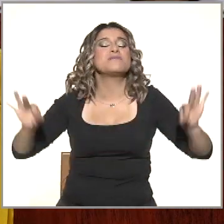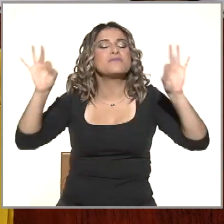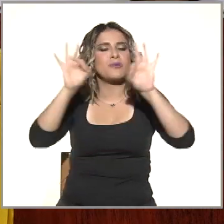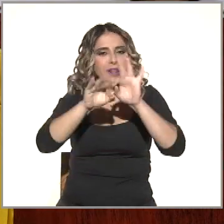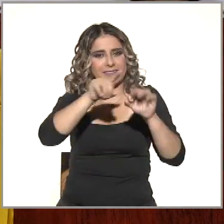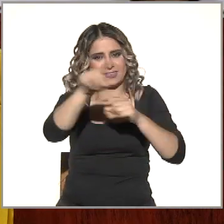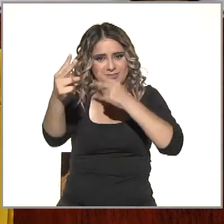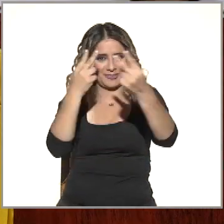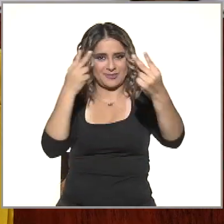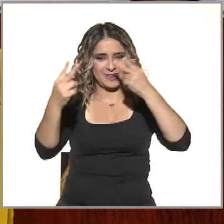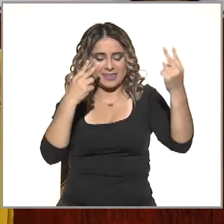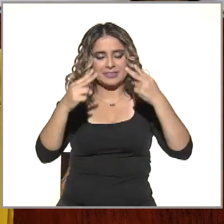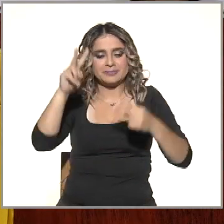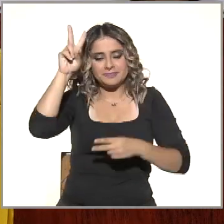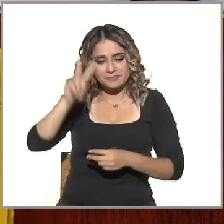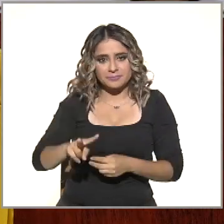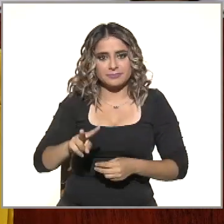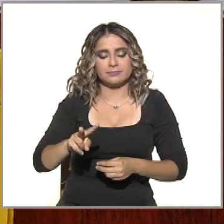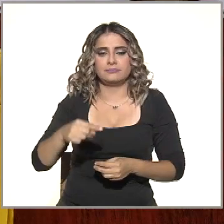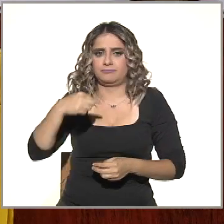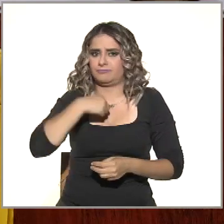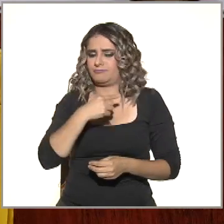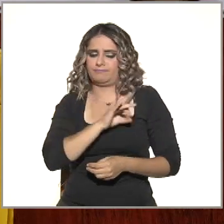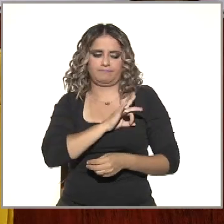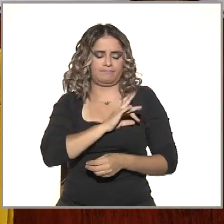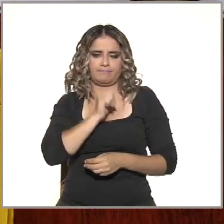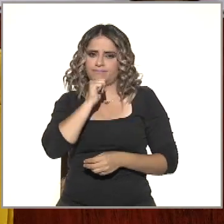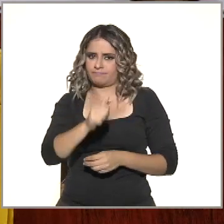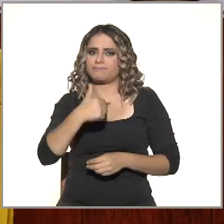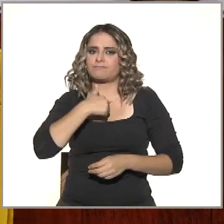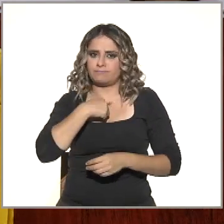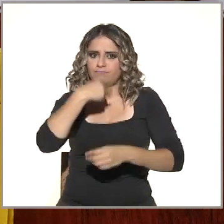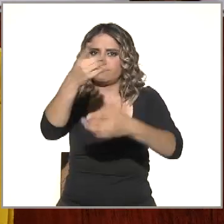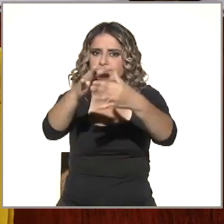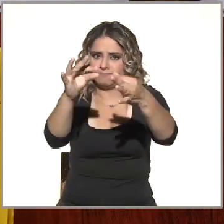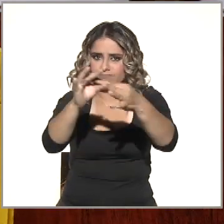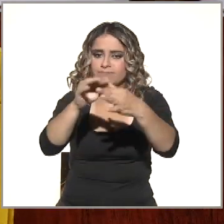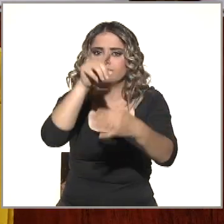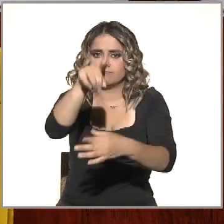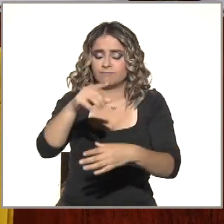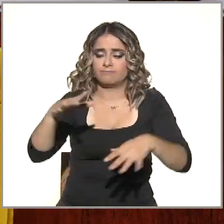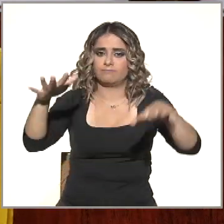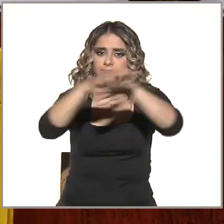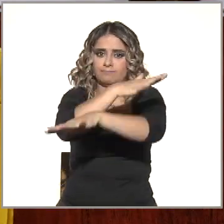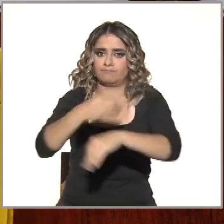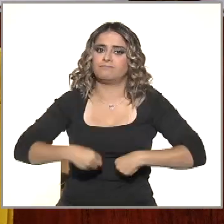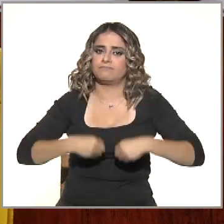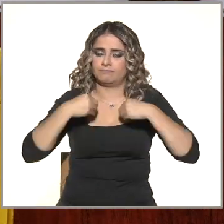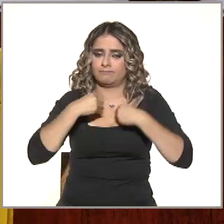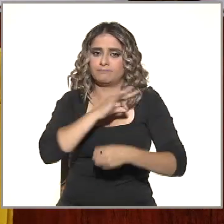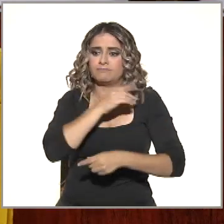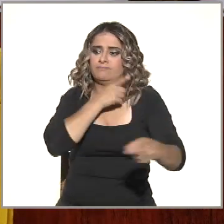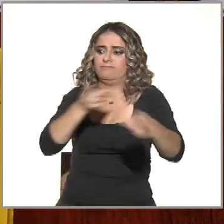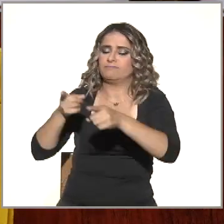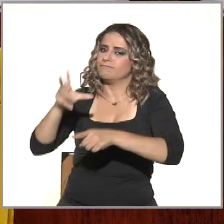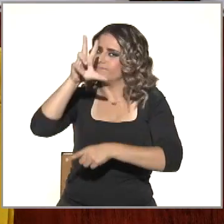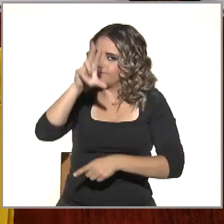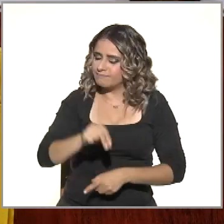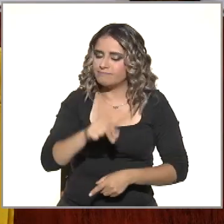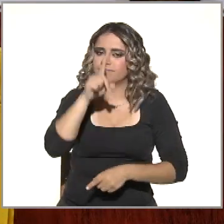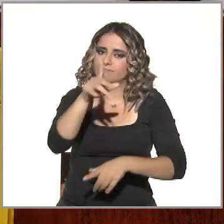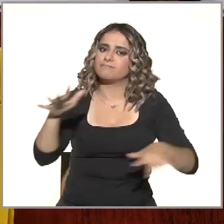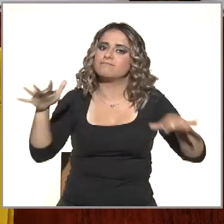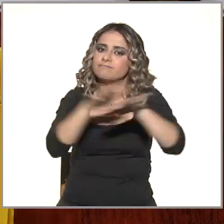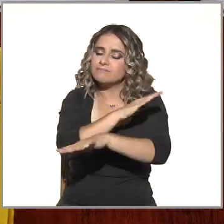para de veras yo, sin miedo a decirlo, cambiar tu vida. Quédate con nosotros para que sepas cómo hacerle